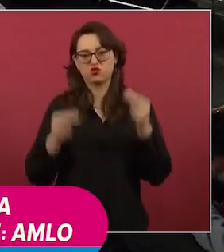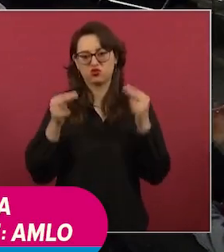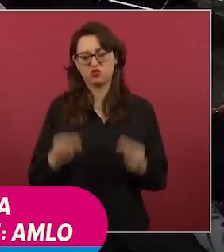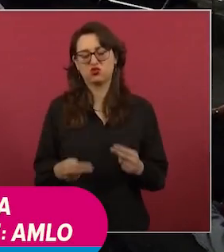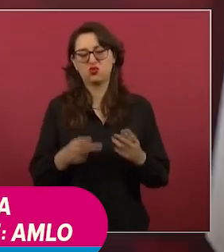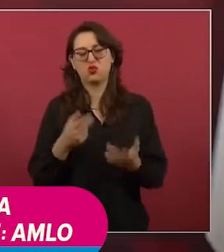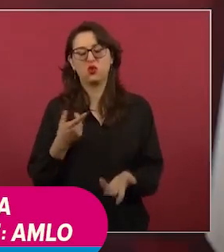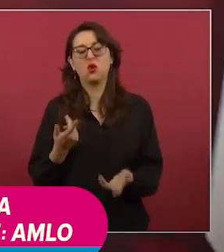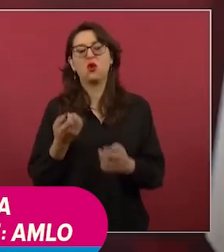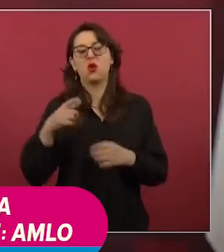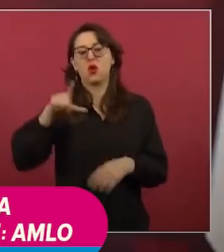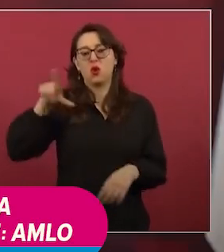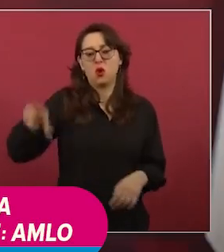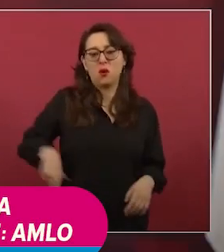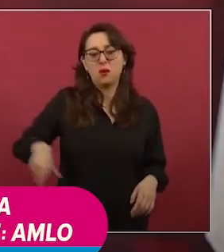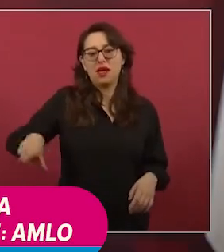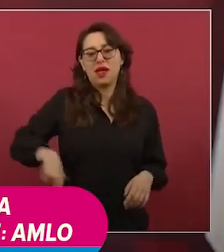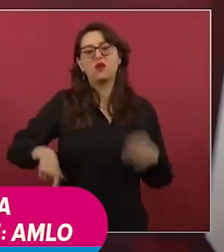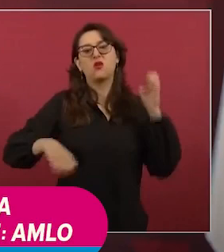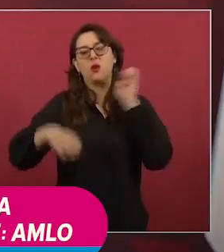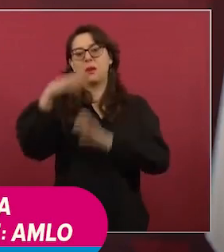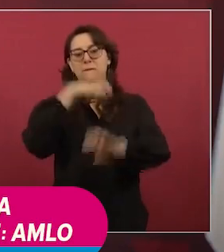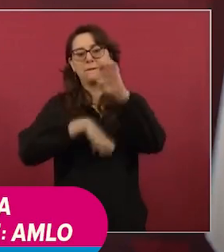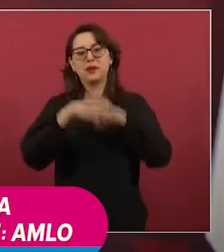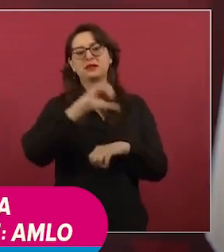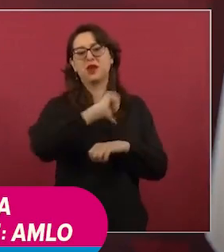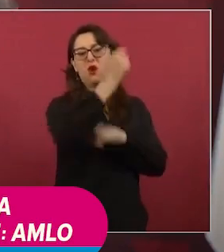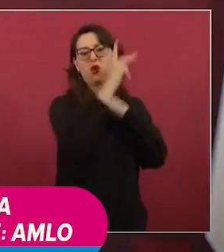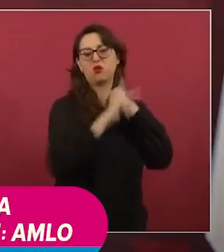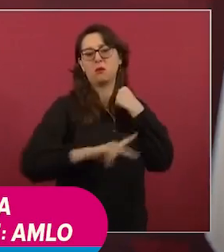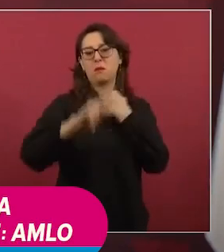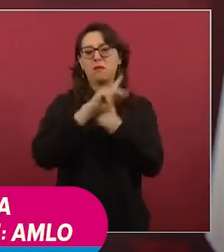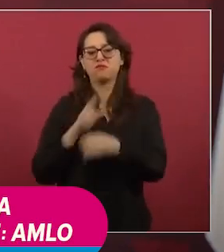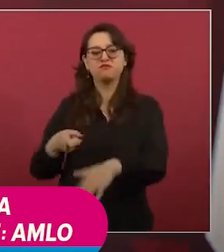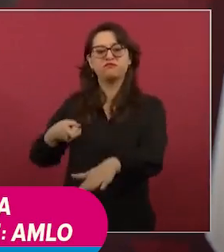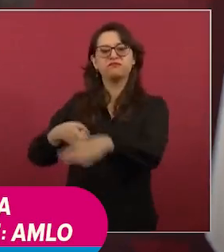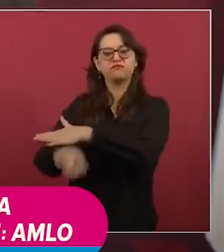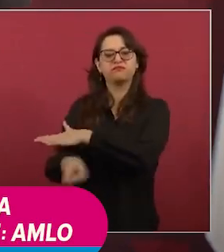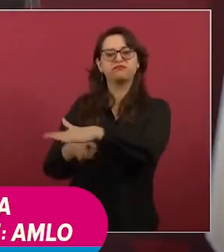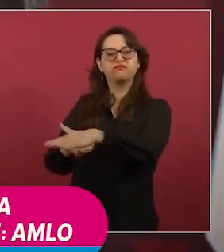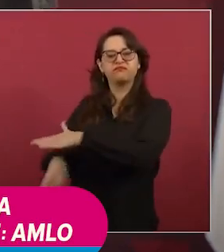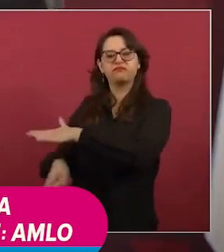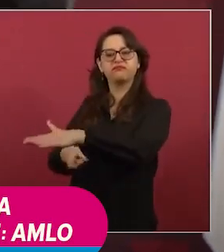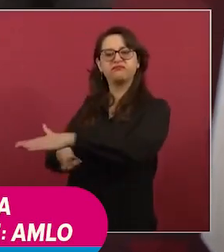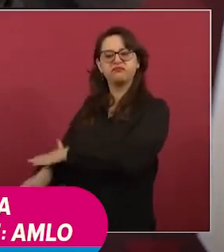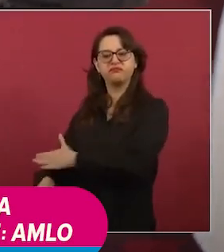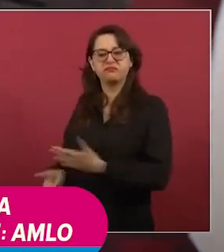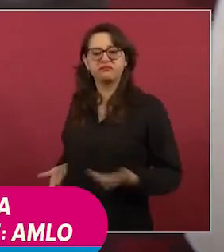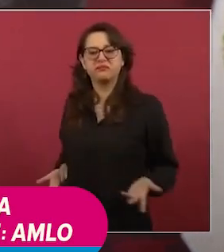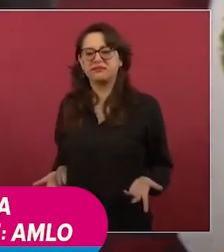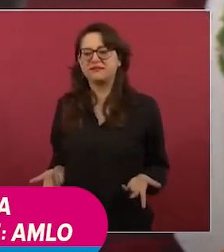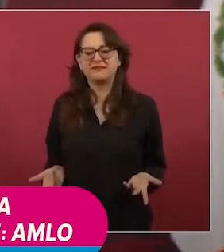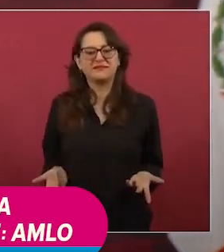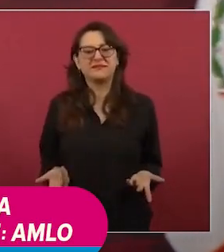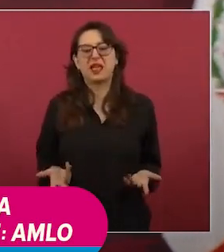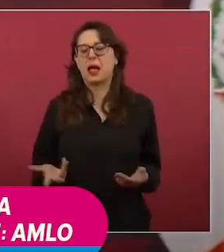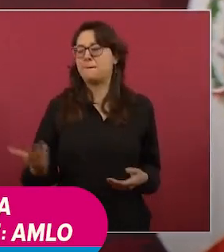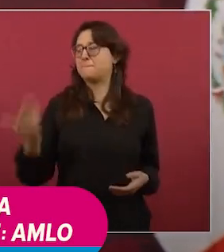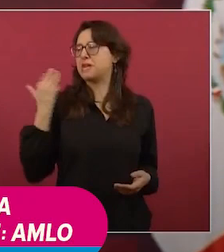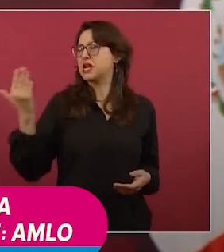gobiernos y empresas del extranjero. Acaban de ir un